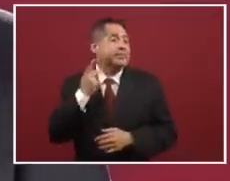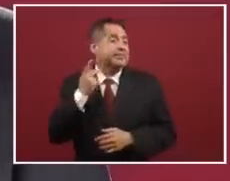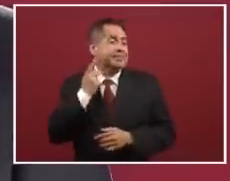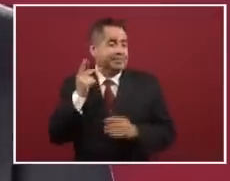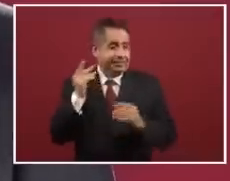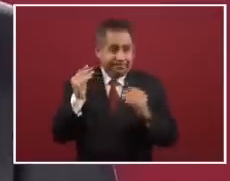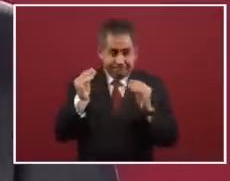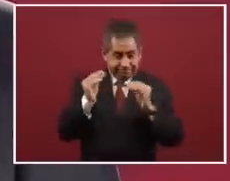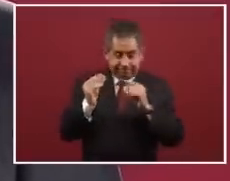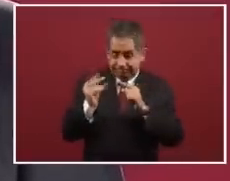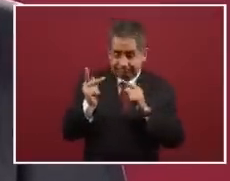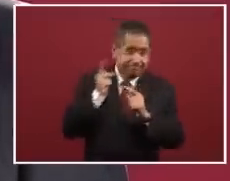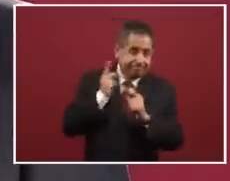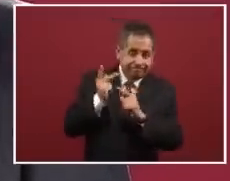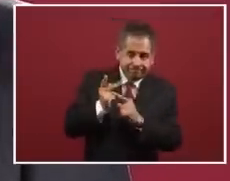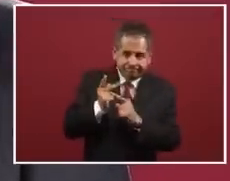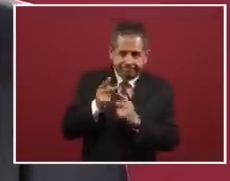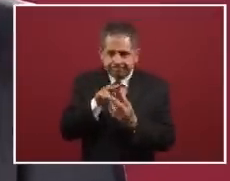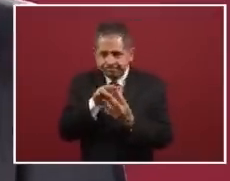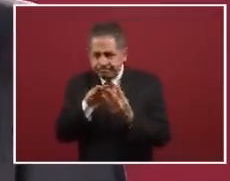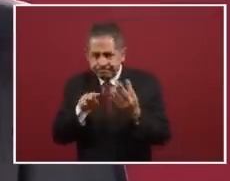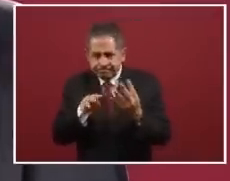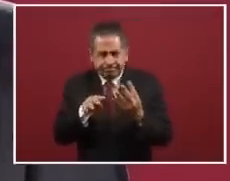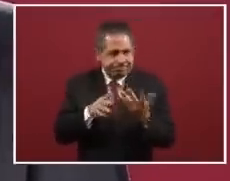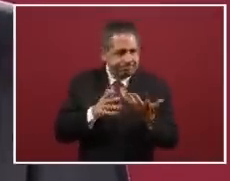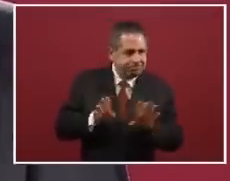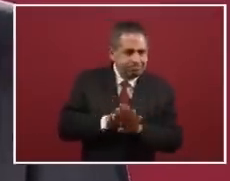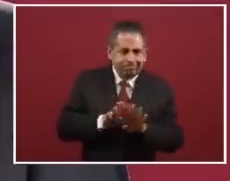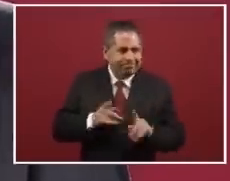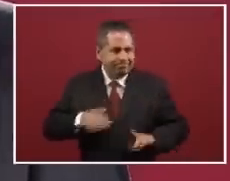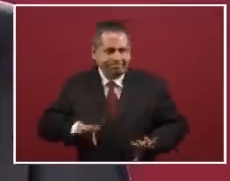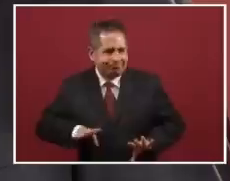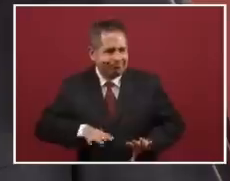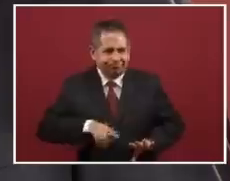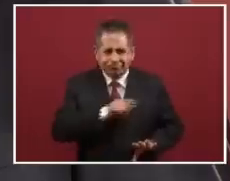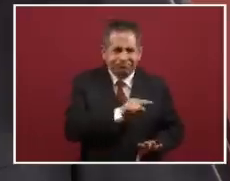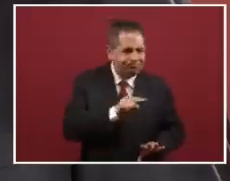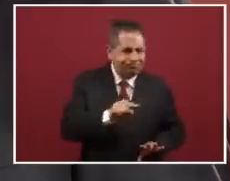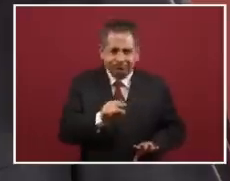cosas, es optar entre inconvenientes.